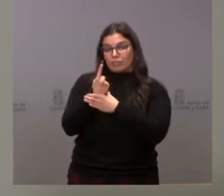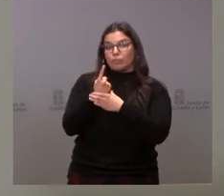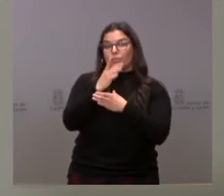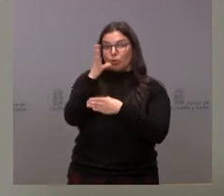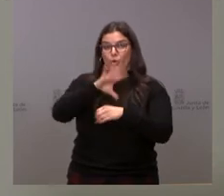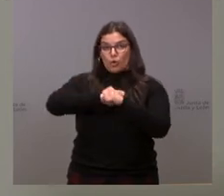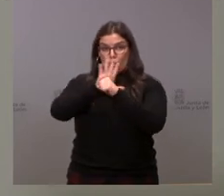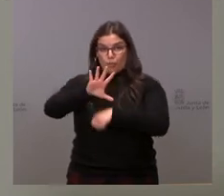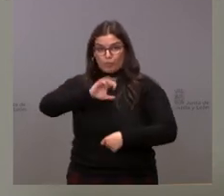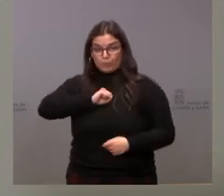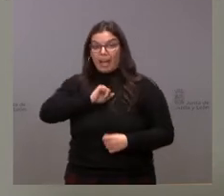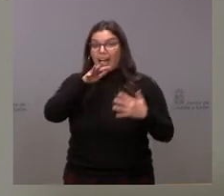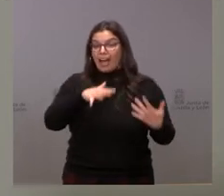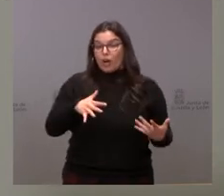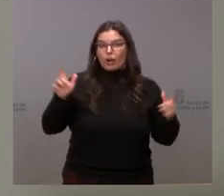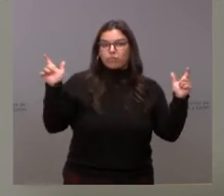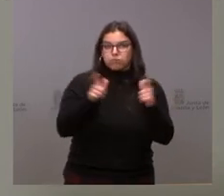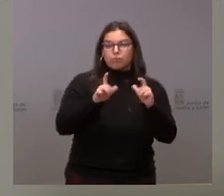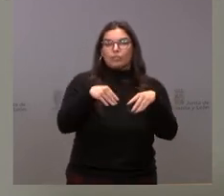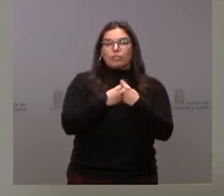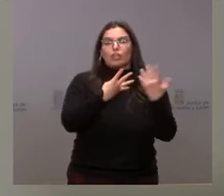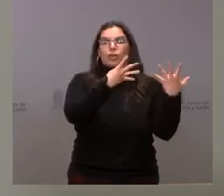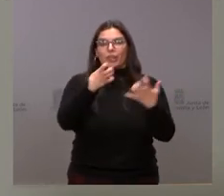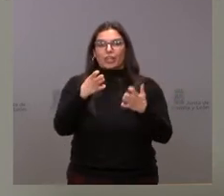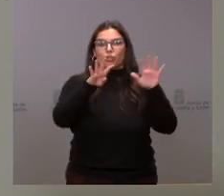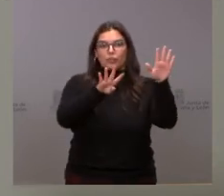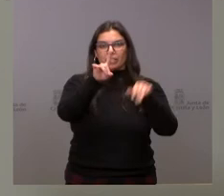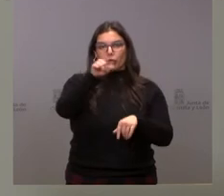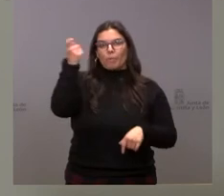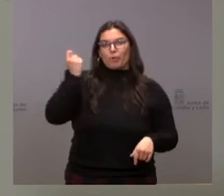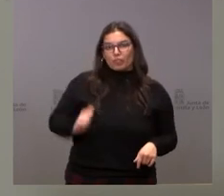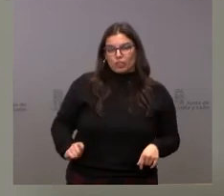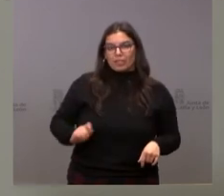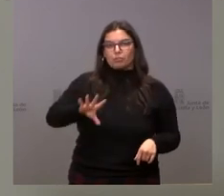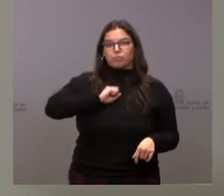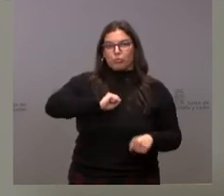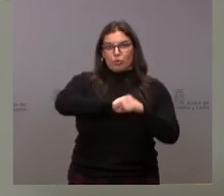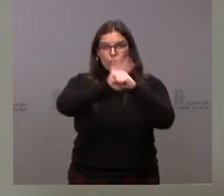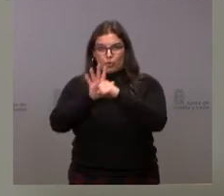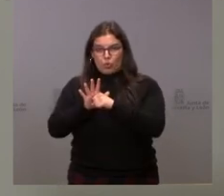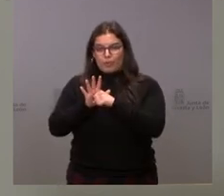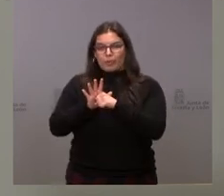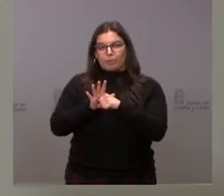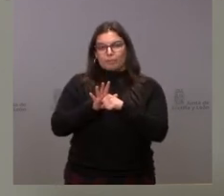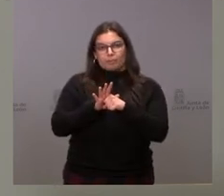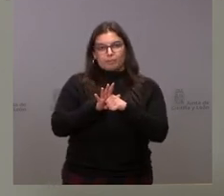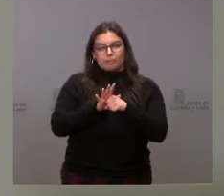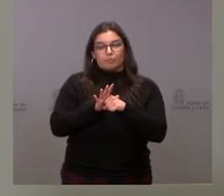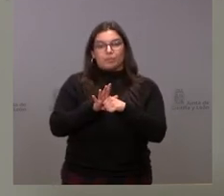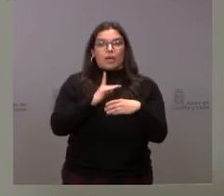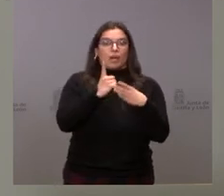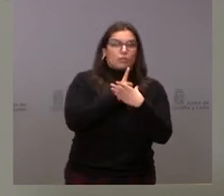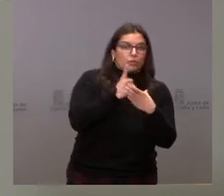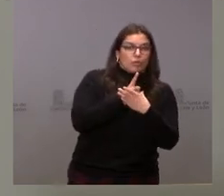en este momento tenemos un total de 991 profesionales del sistema sanitario o bien en situación de aislamiento